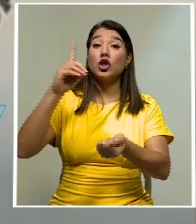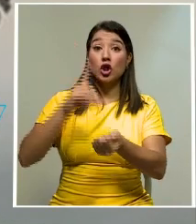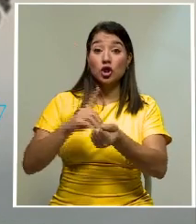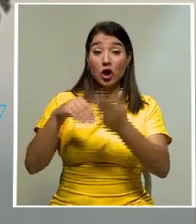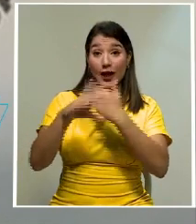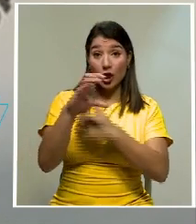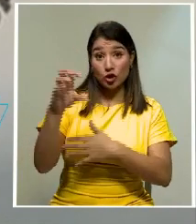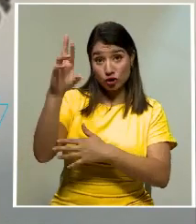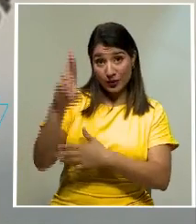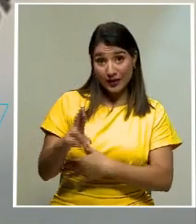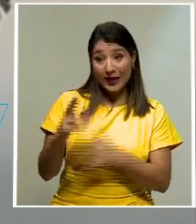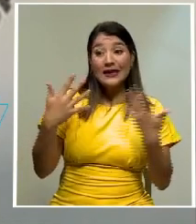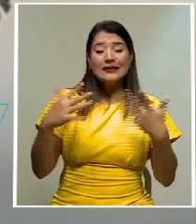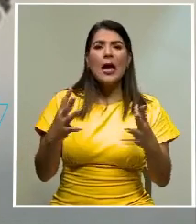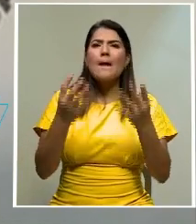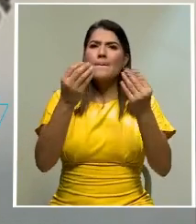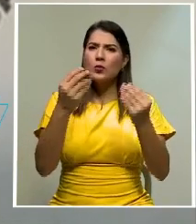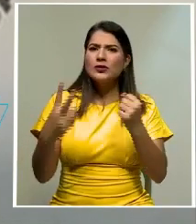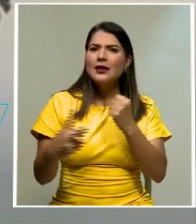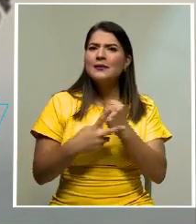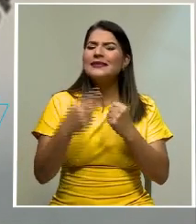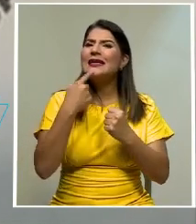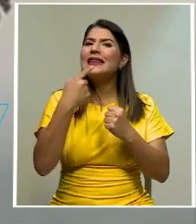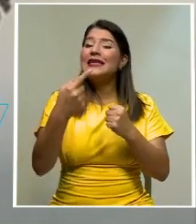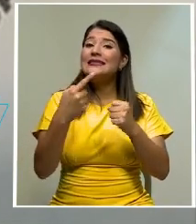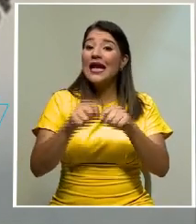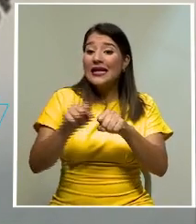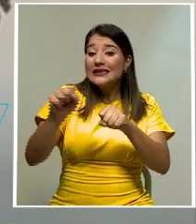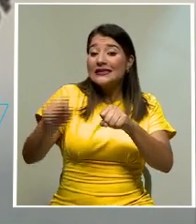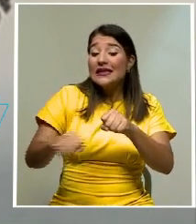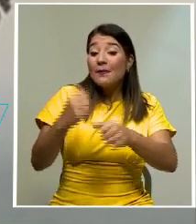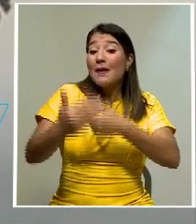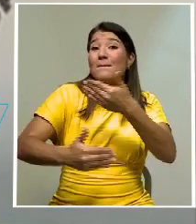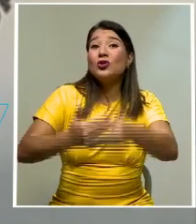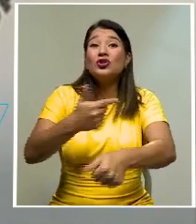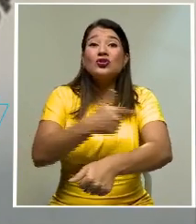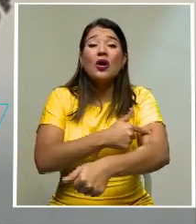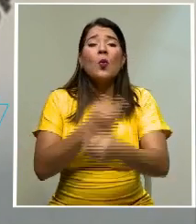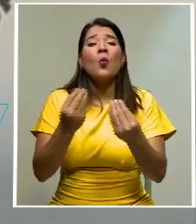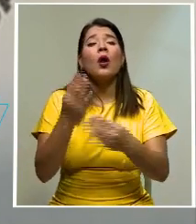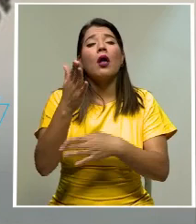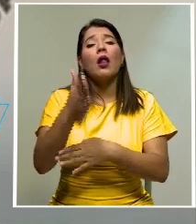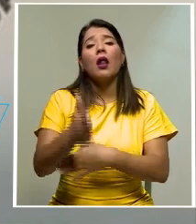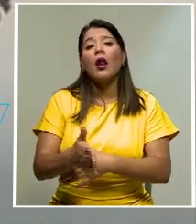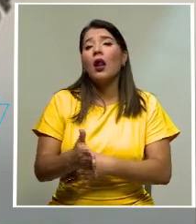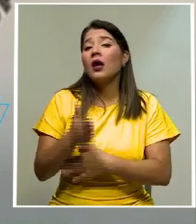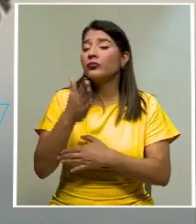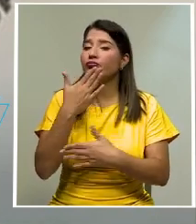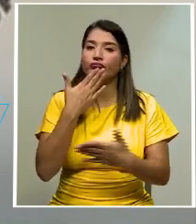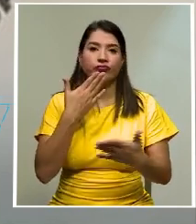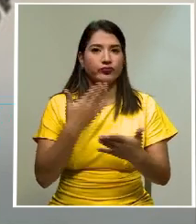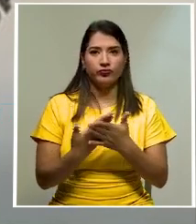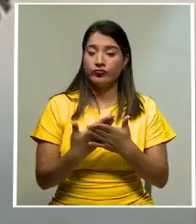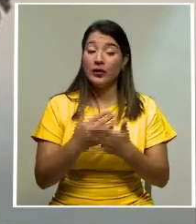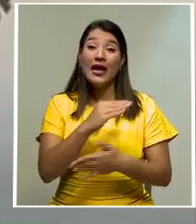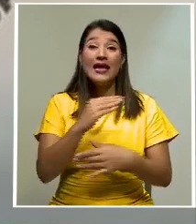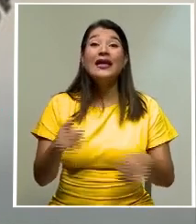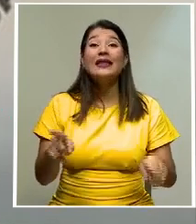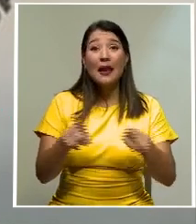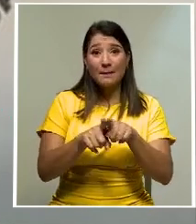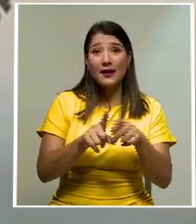en múltiples ocasiones, ha dicho que el sistema de vacunación ha sido lento y deficiente. A esto se nos han sumado